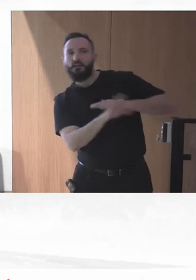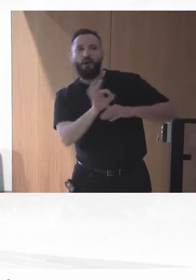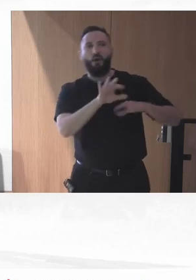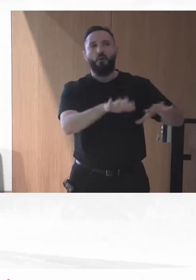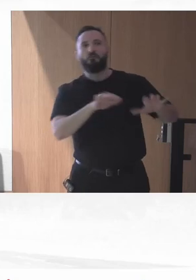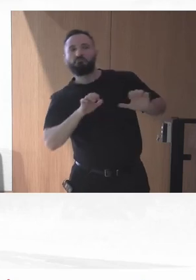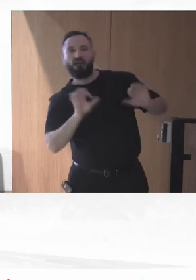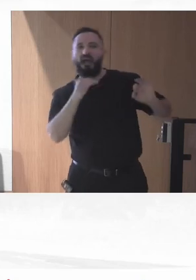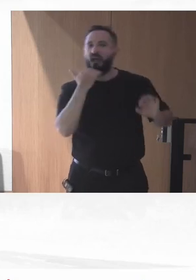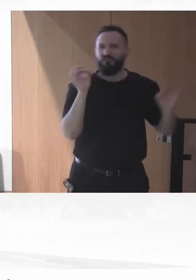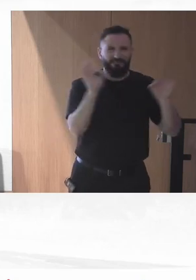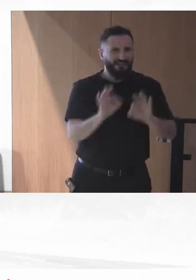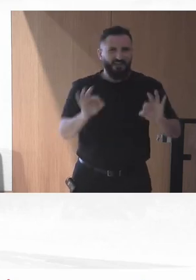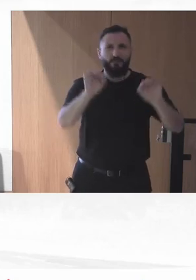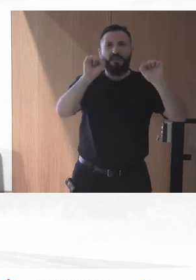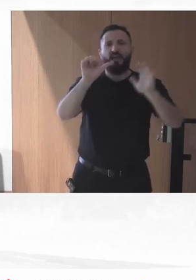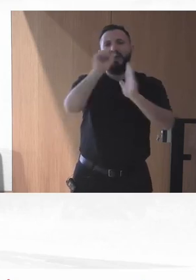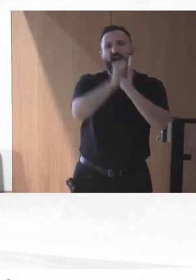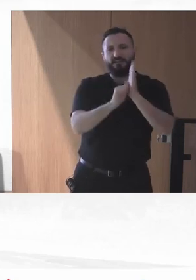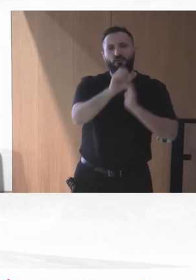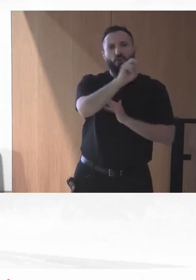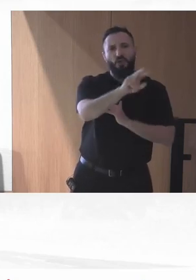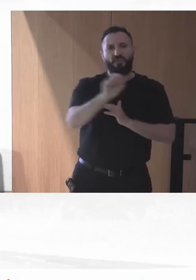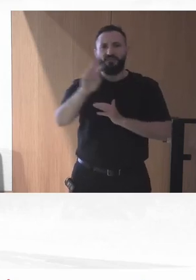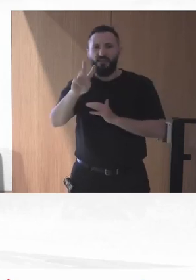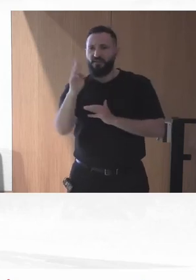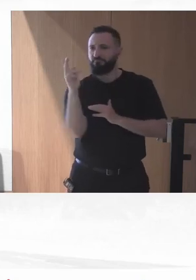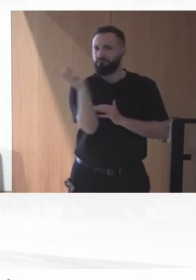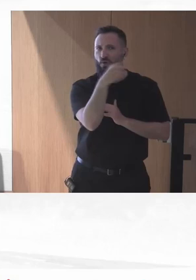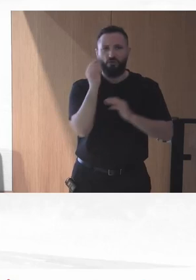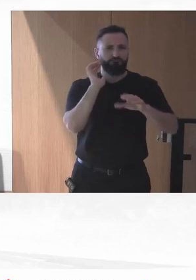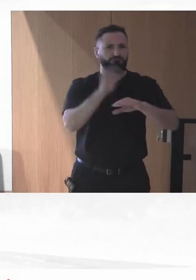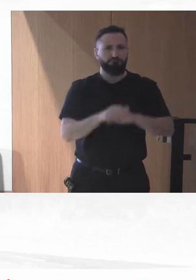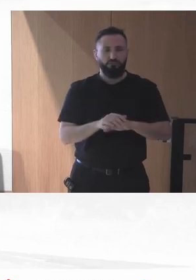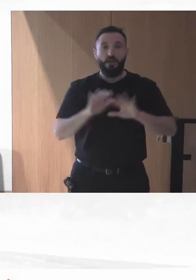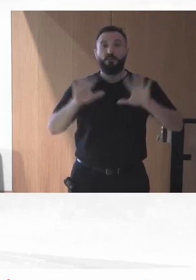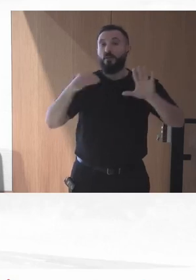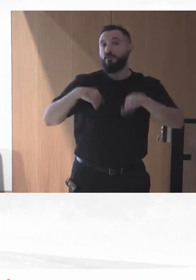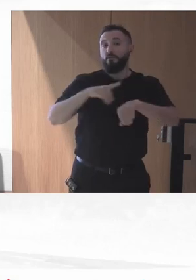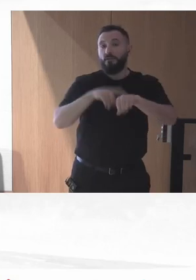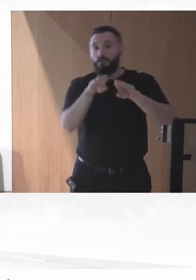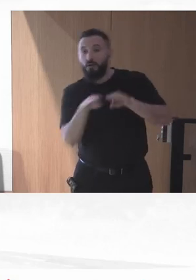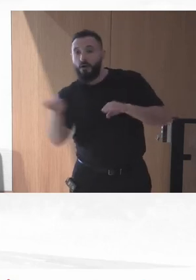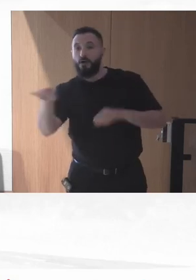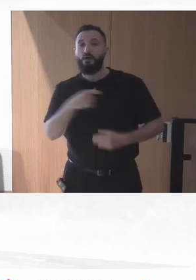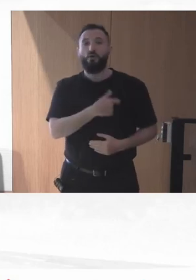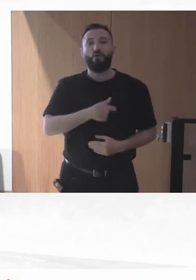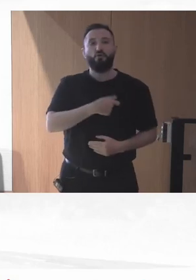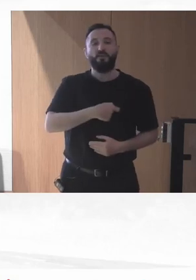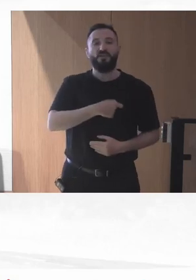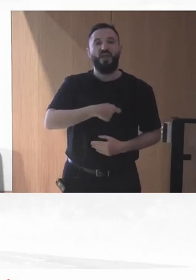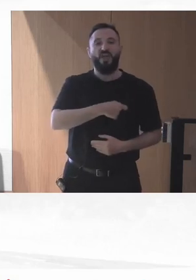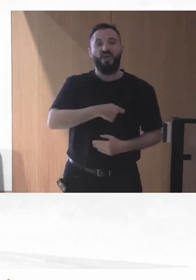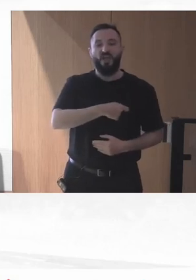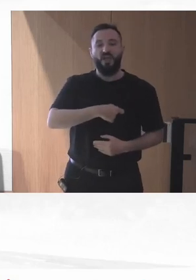en lo que respecta a los artículos 12 o 13 del CRPD. Pero al mismo tiempo, el comité